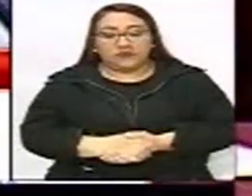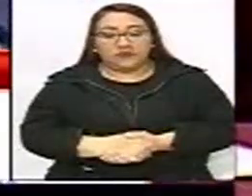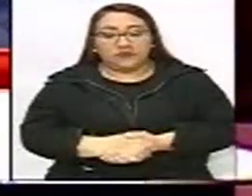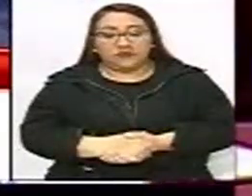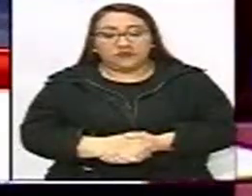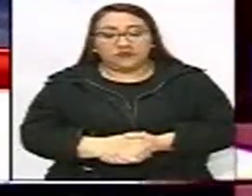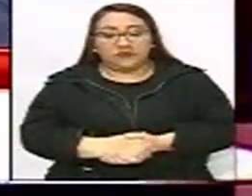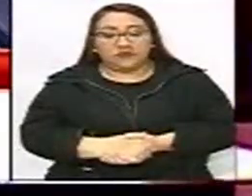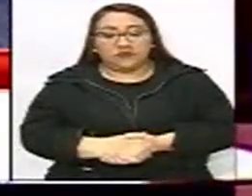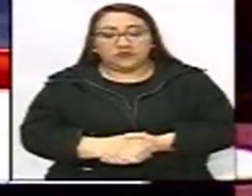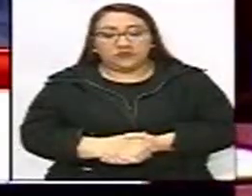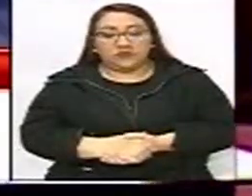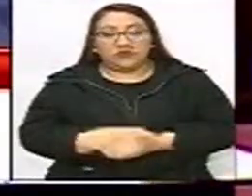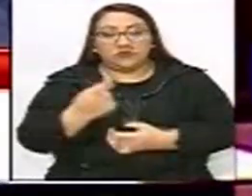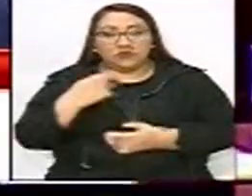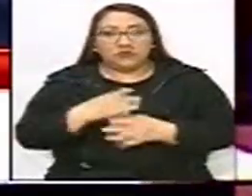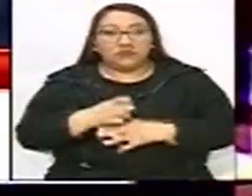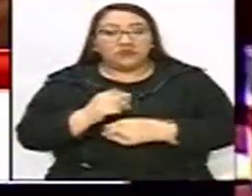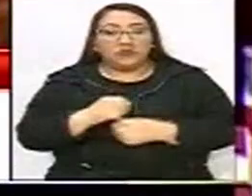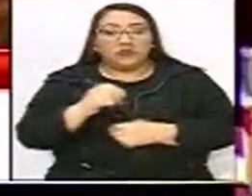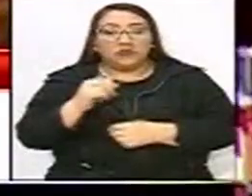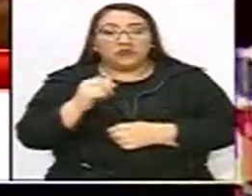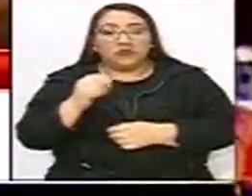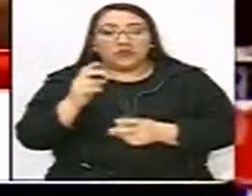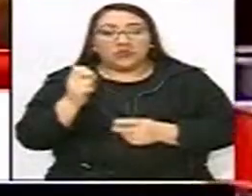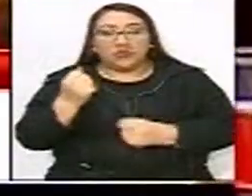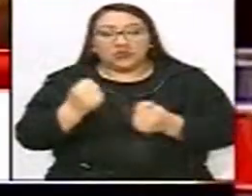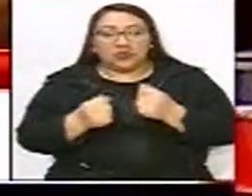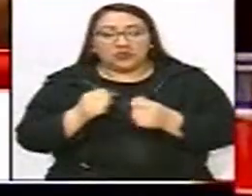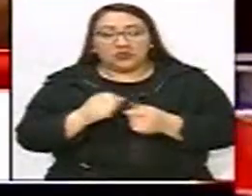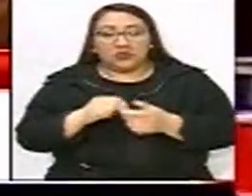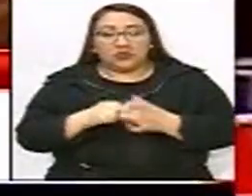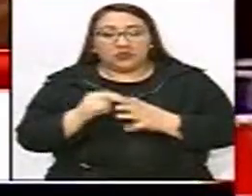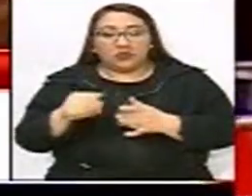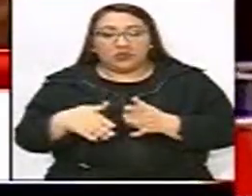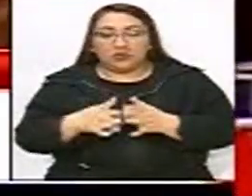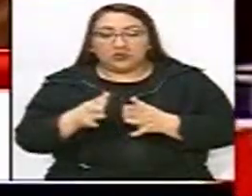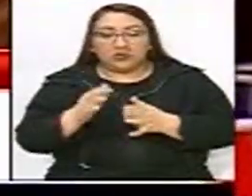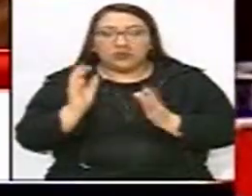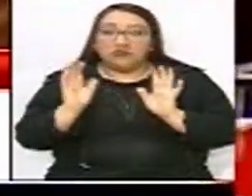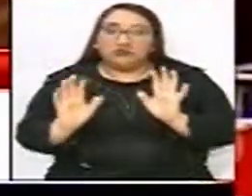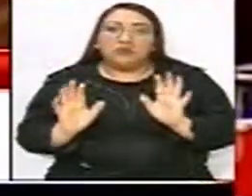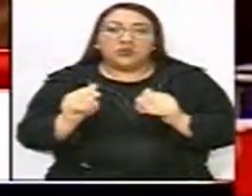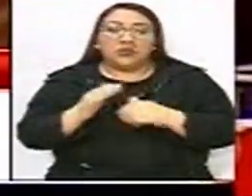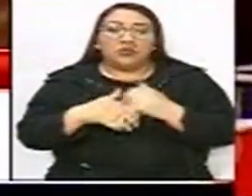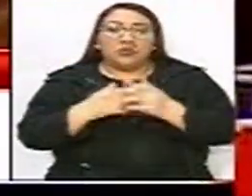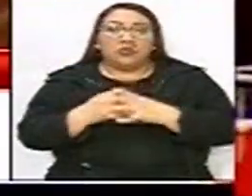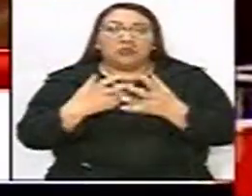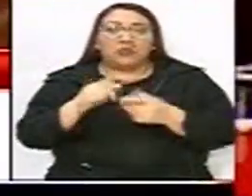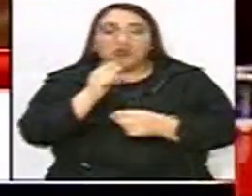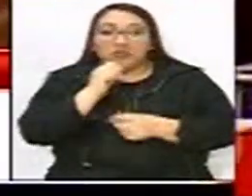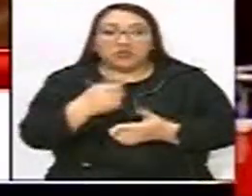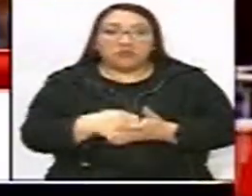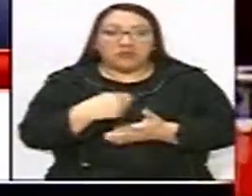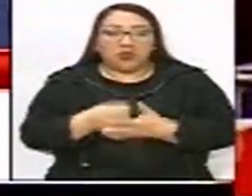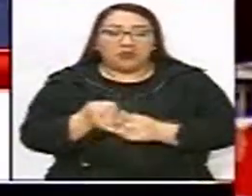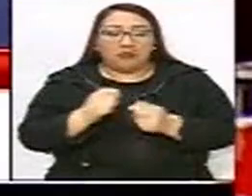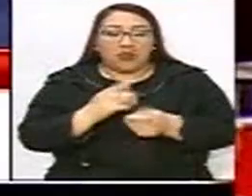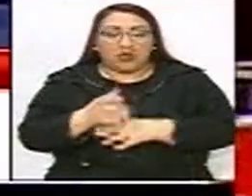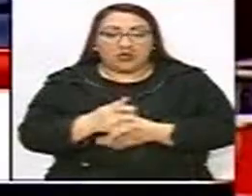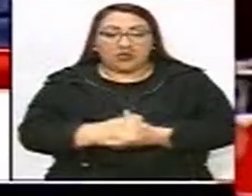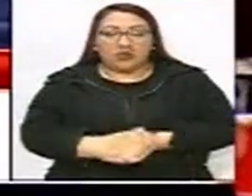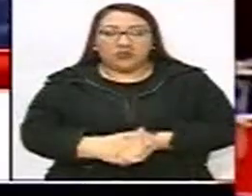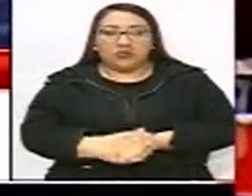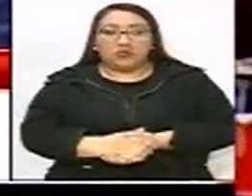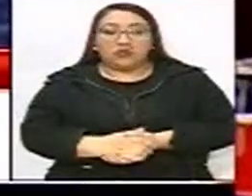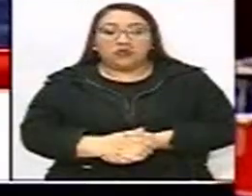línea de transporte por ahí, se suprime y esos carriles pasan a los privados y a pagar peaje. Entonces, esto